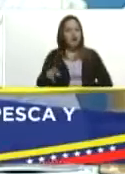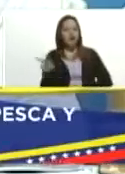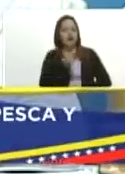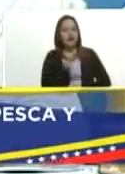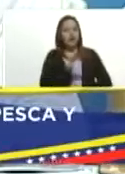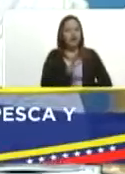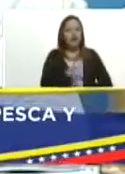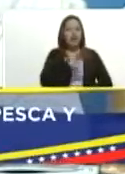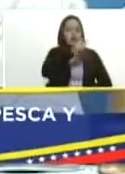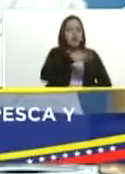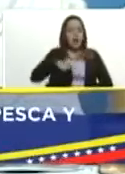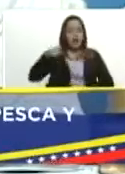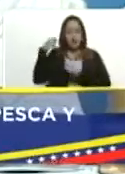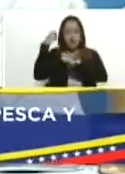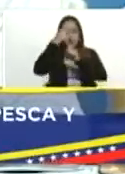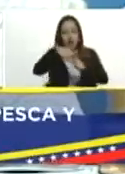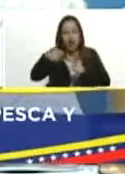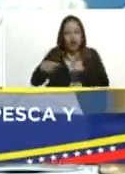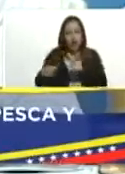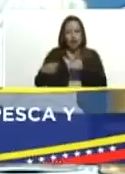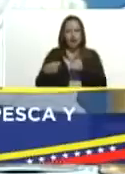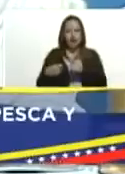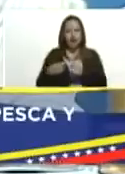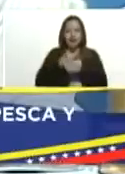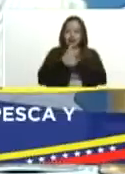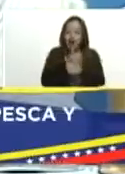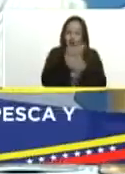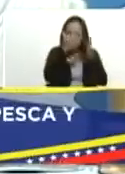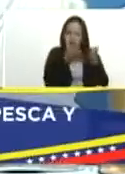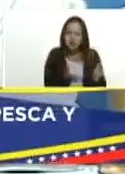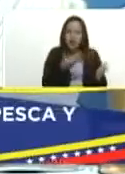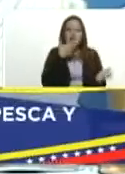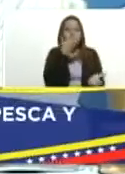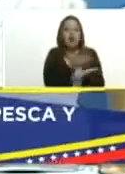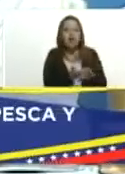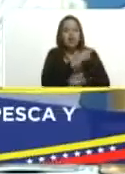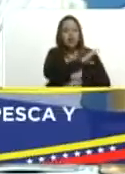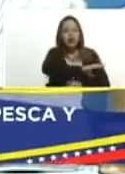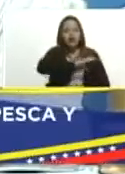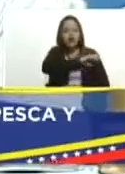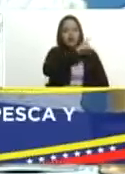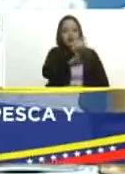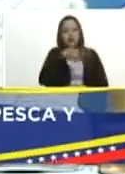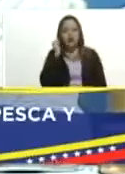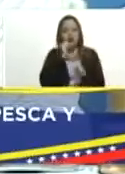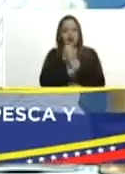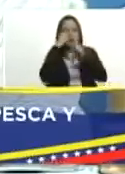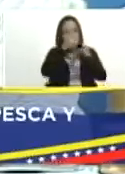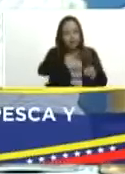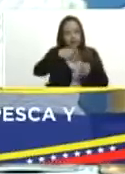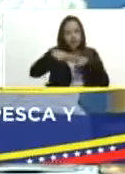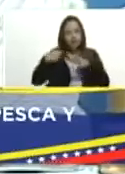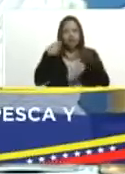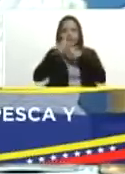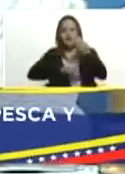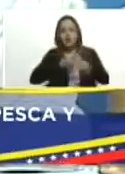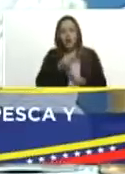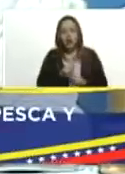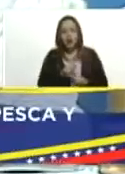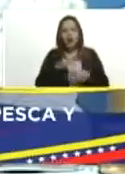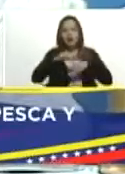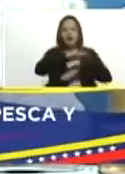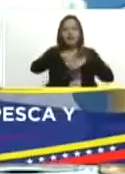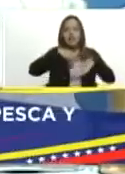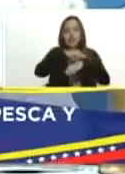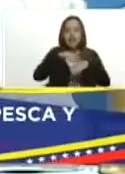pescadores, presidente, los consentidos de usted, que gracias a ellos, al Consejo de Pescadores, creamos y conformamos un